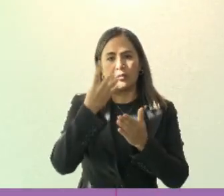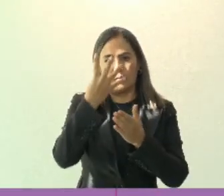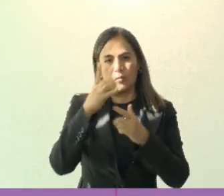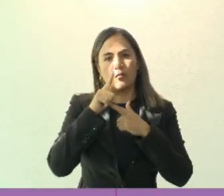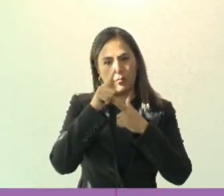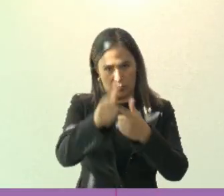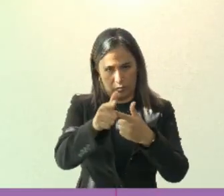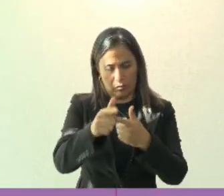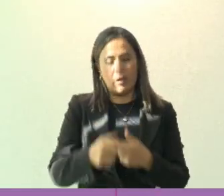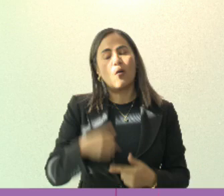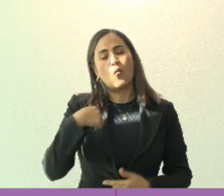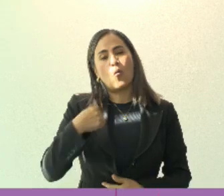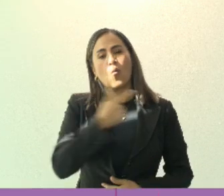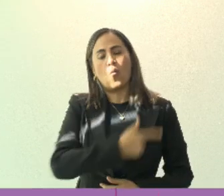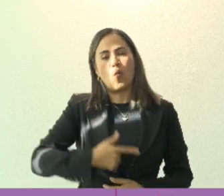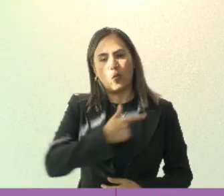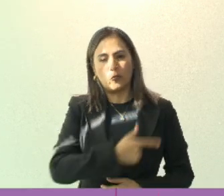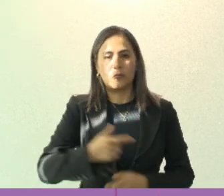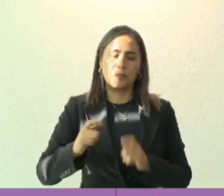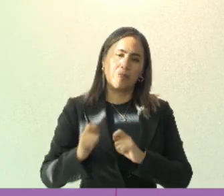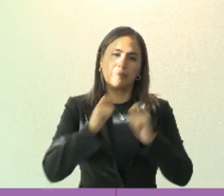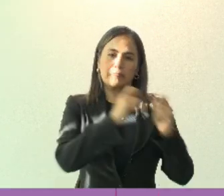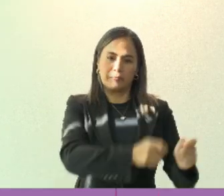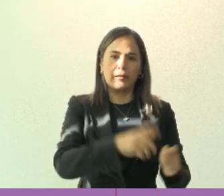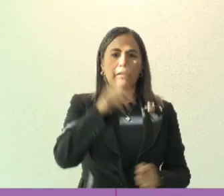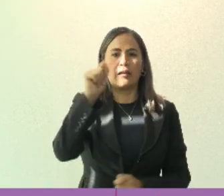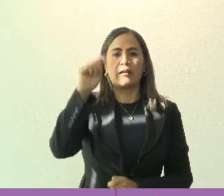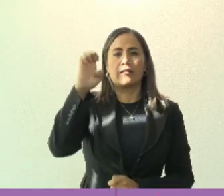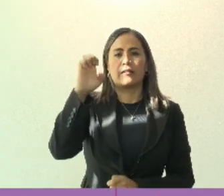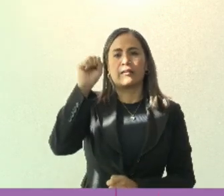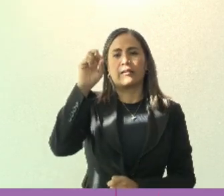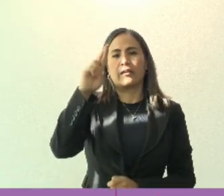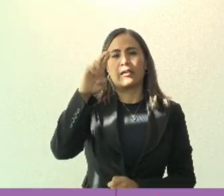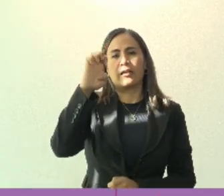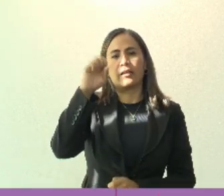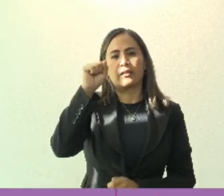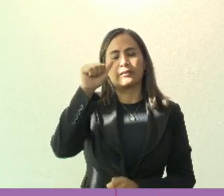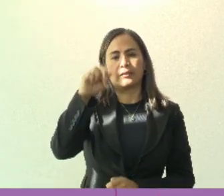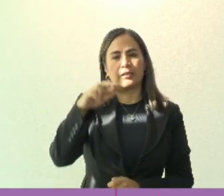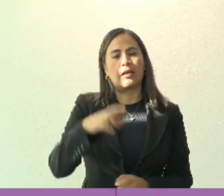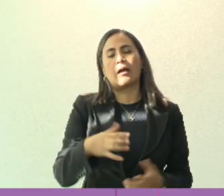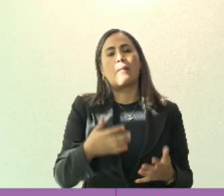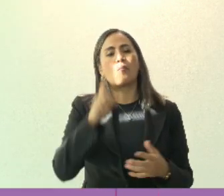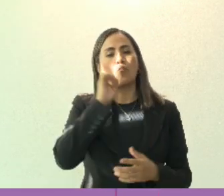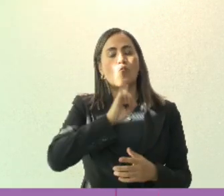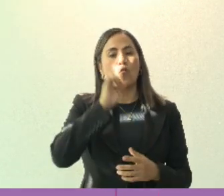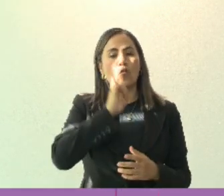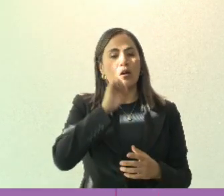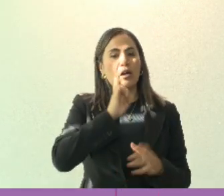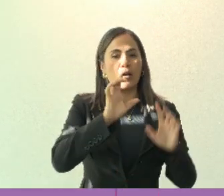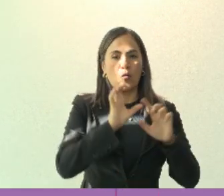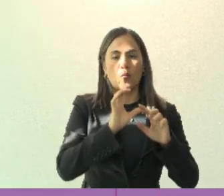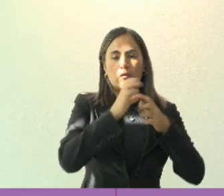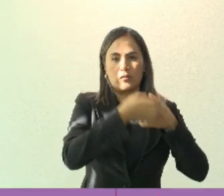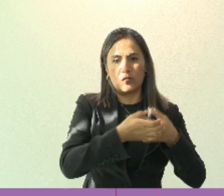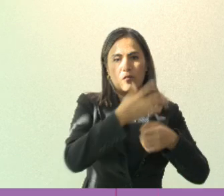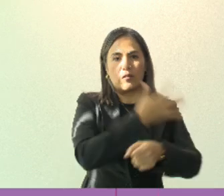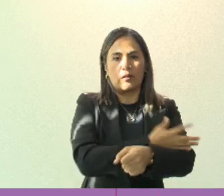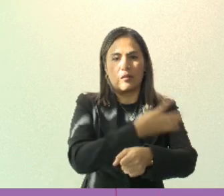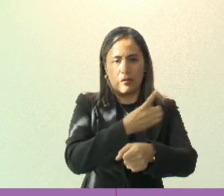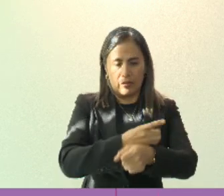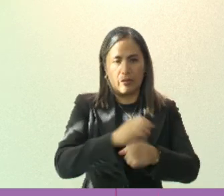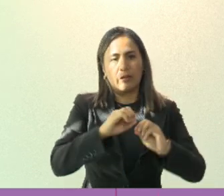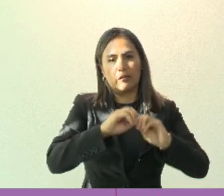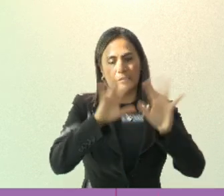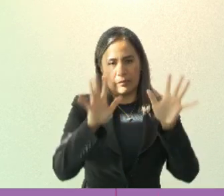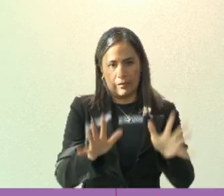Es para mí un gusto ceder el uso de la voz a Teresa Dols Ramos, comisionada de la Comisión de Transparencia y Acceso a la